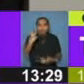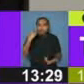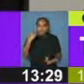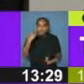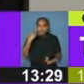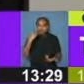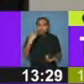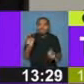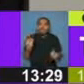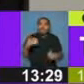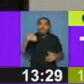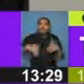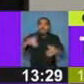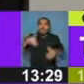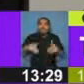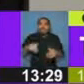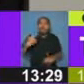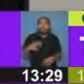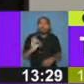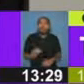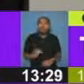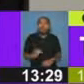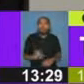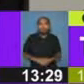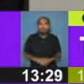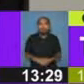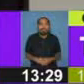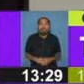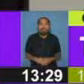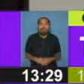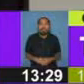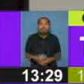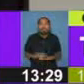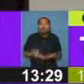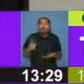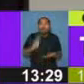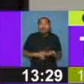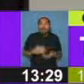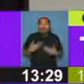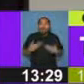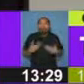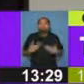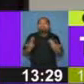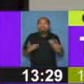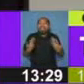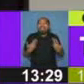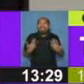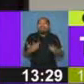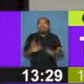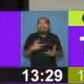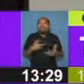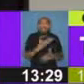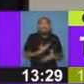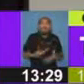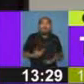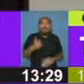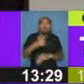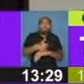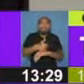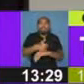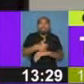de octubre así que me alegra mucho de que reafirmemos esta idea de estado presente esta idea